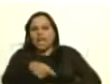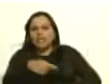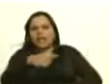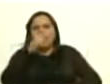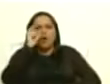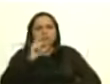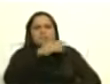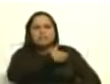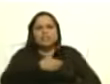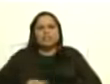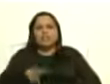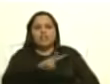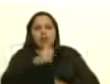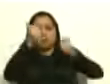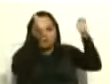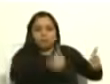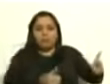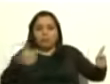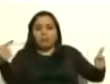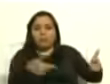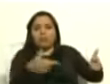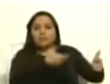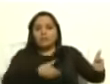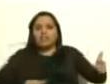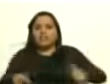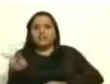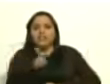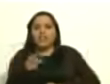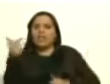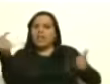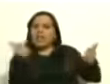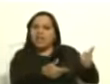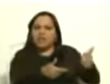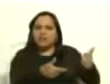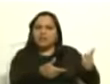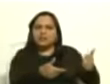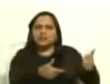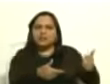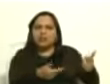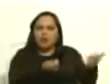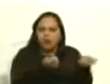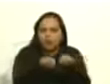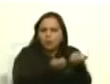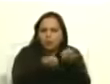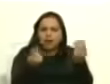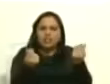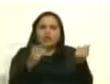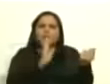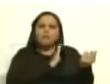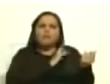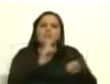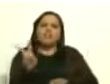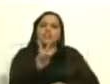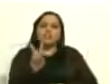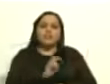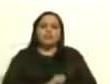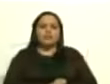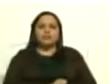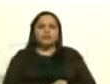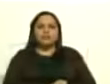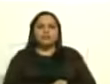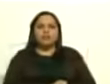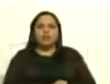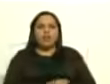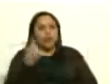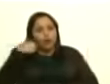Venezuela. Y como está el presidente de Venezuela, él es el que va a manejar los recursos de Venezuela, los activos de Venezuela en el